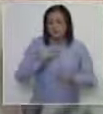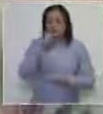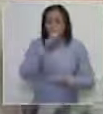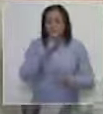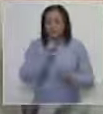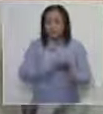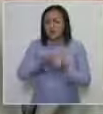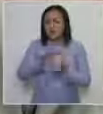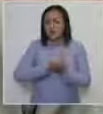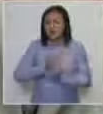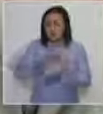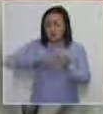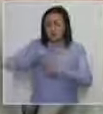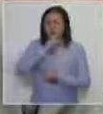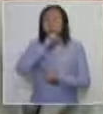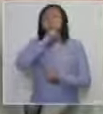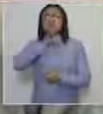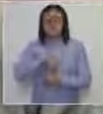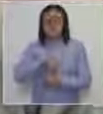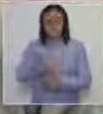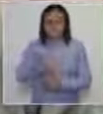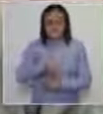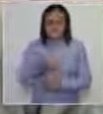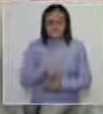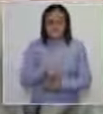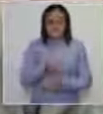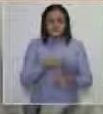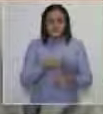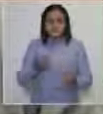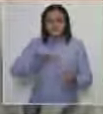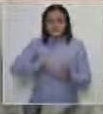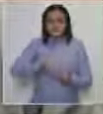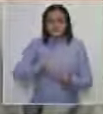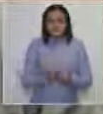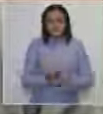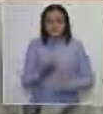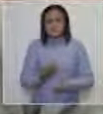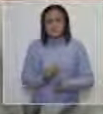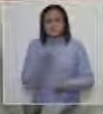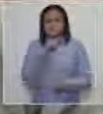local con nuestros propios productores de todo el interior del estado y, por supuesto, de Puebla capital.